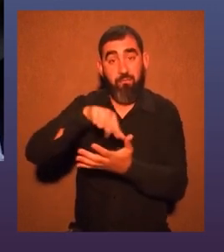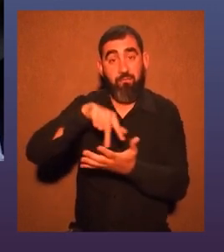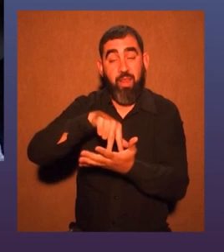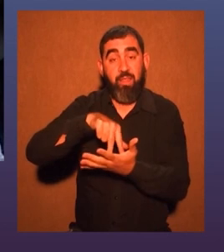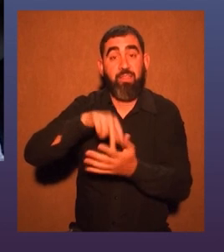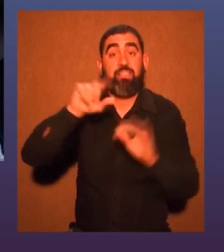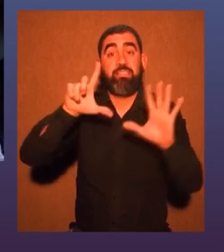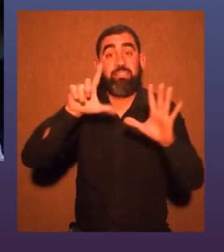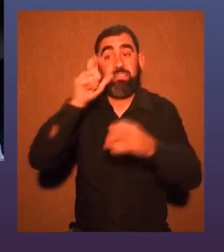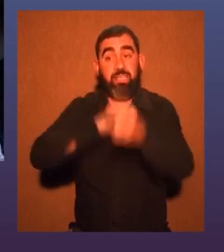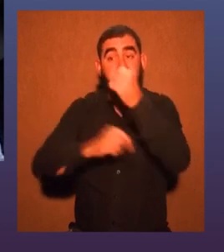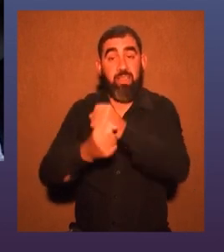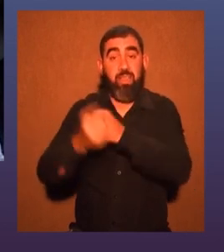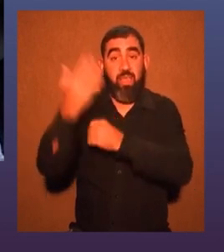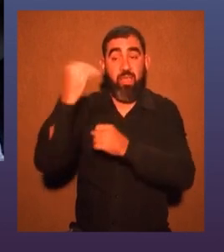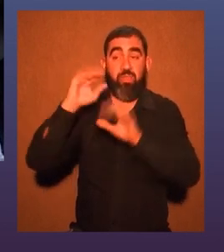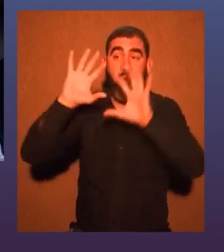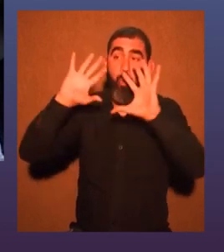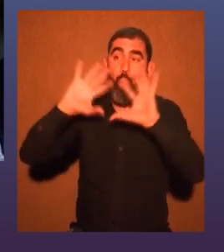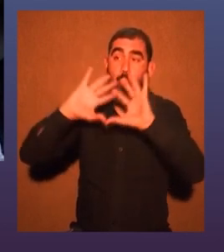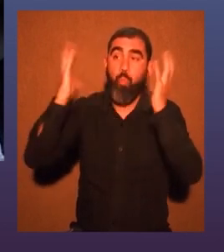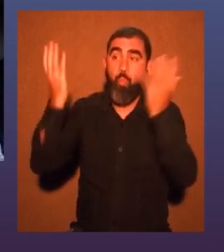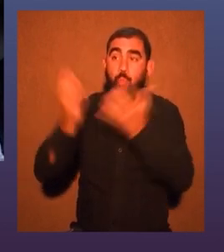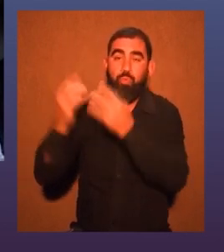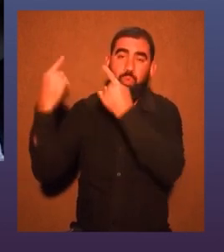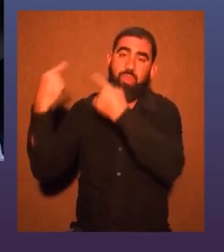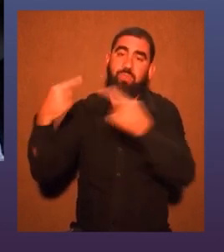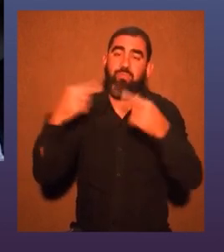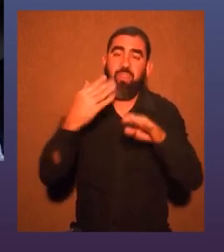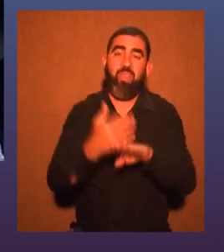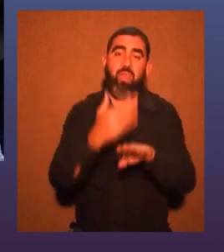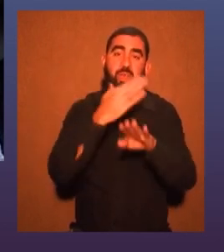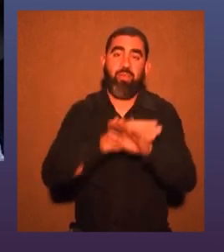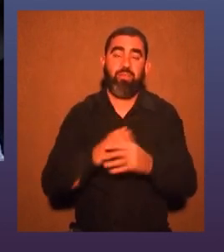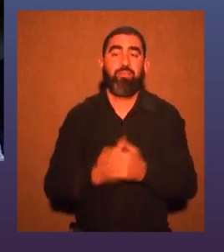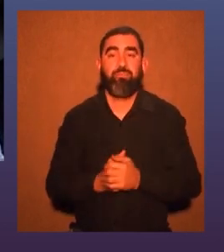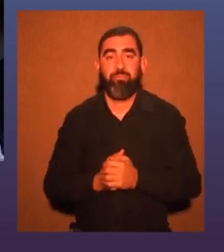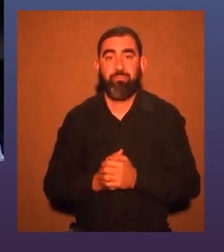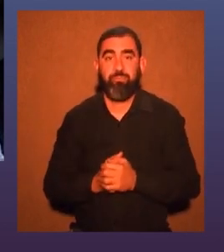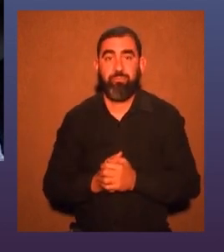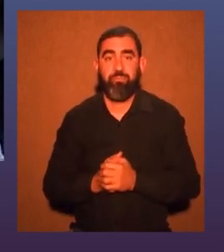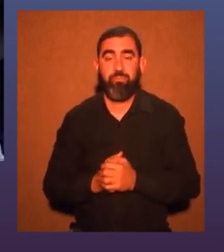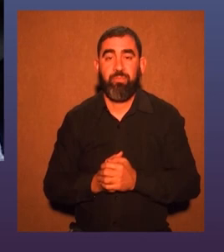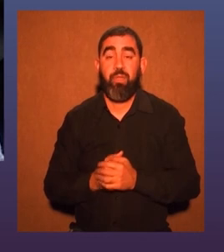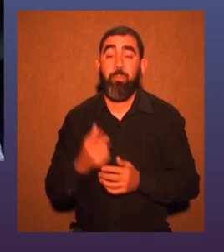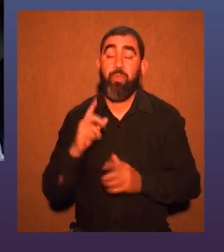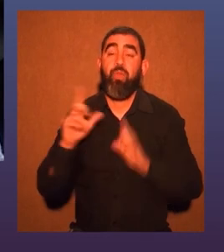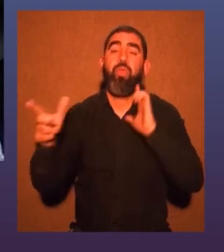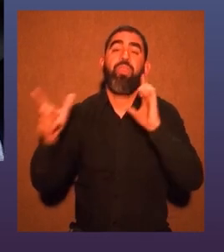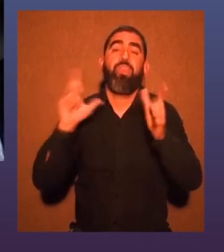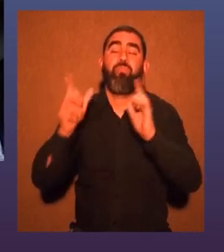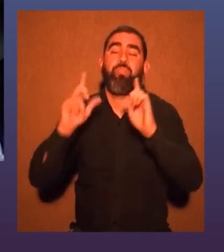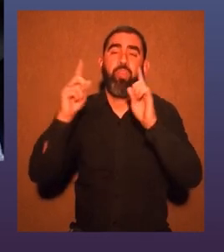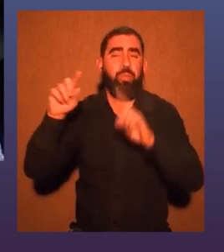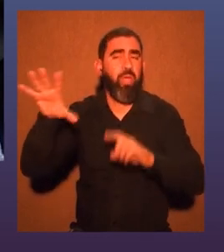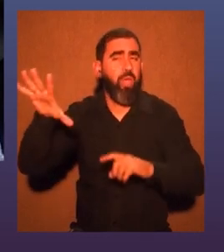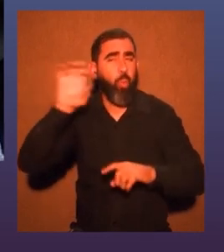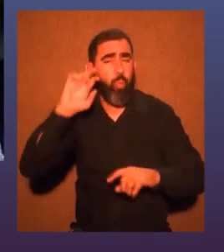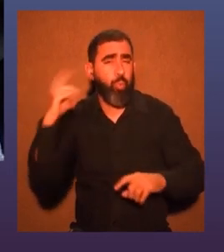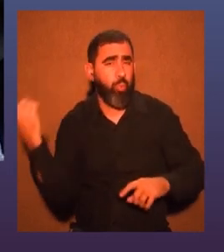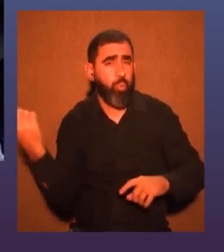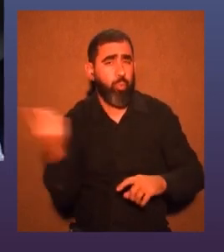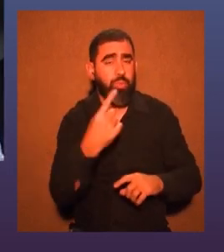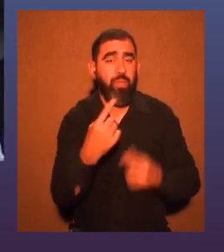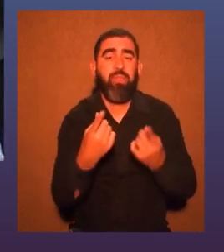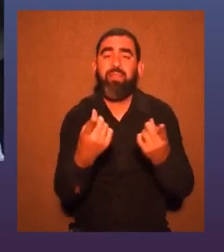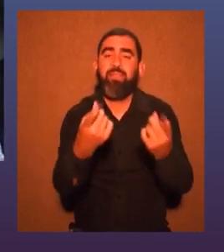años, son cosas que, un mundo que no tiene nada que ver con todo lo demás. Bien, y lo disfrutable que es escucharlos, y